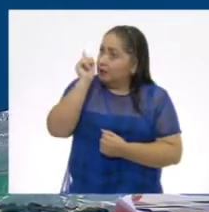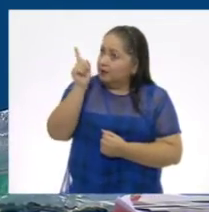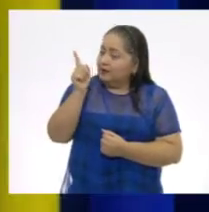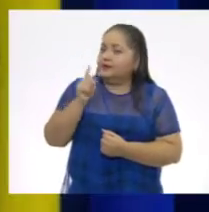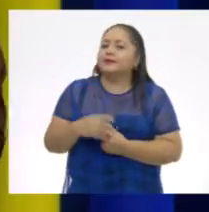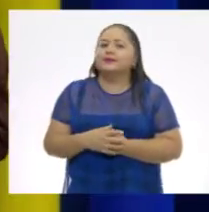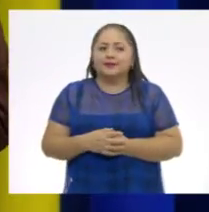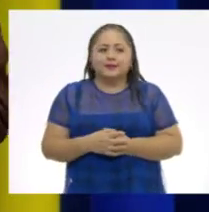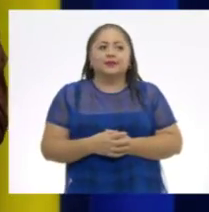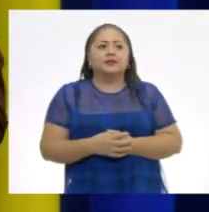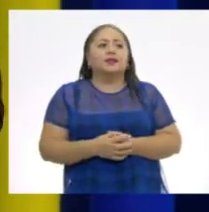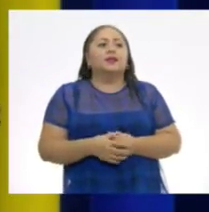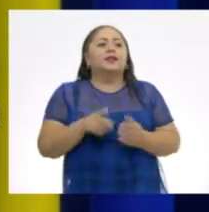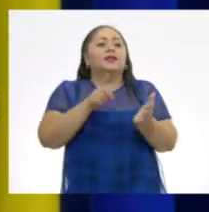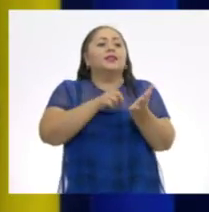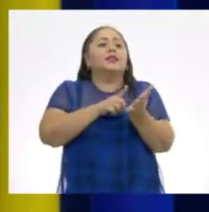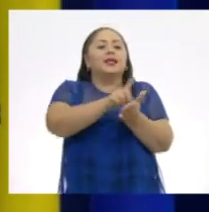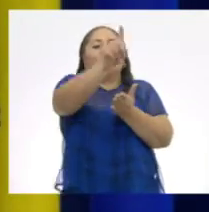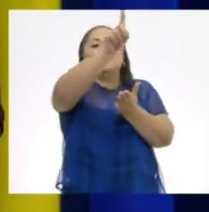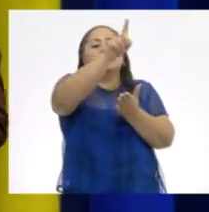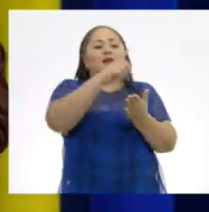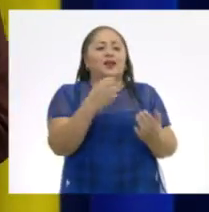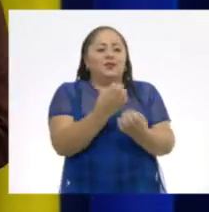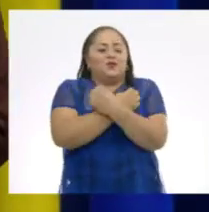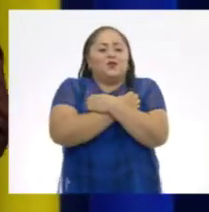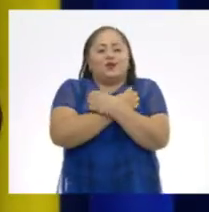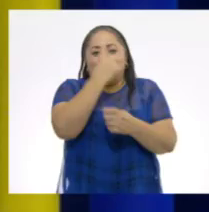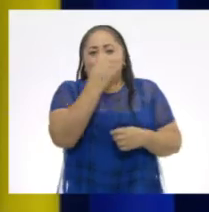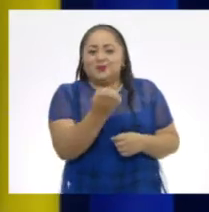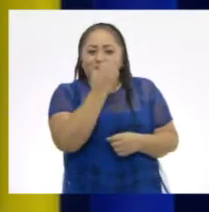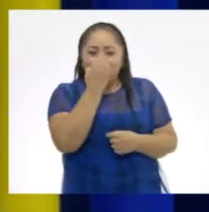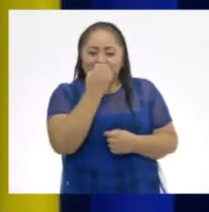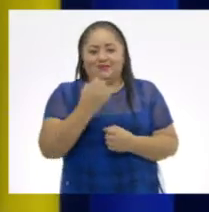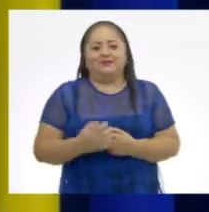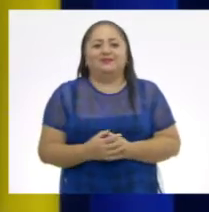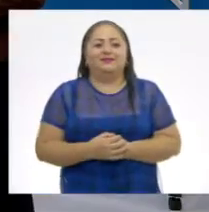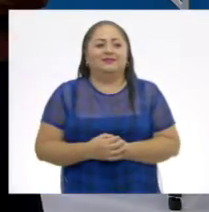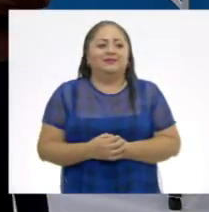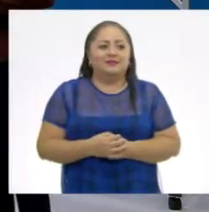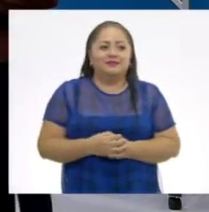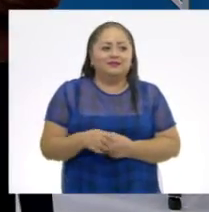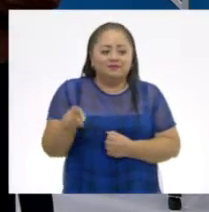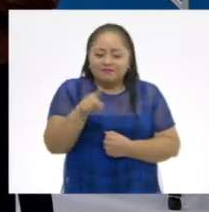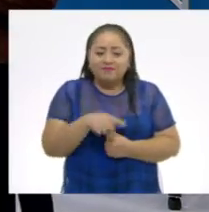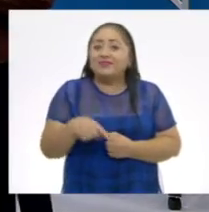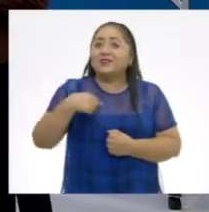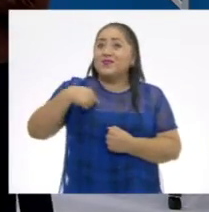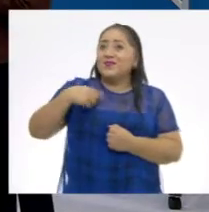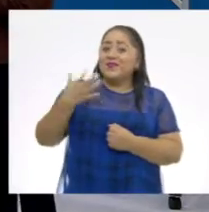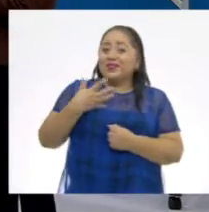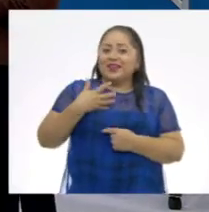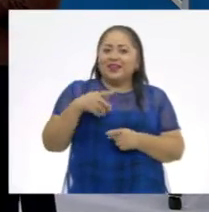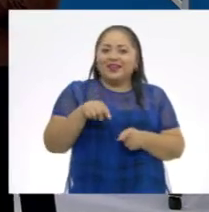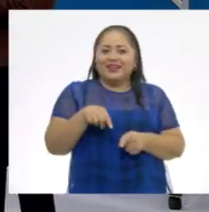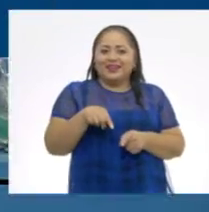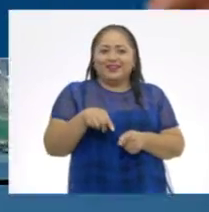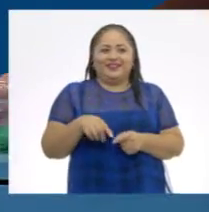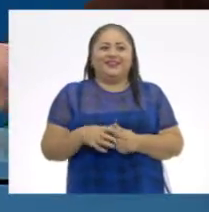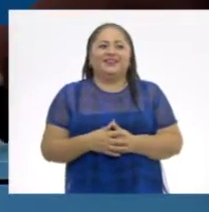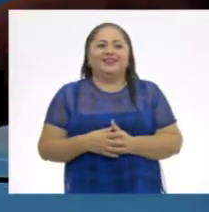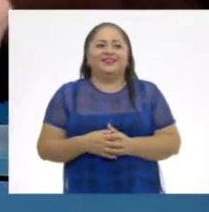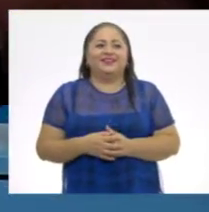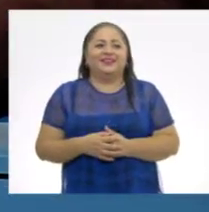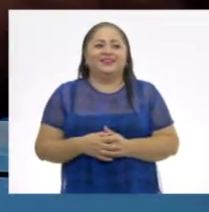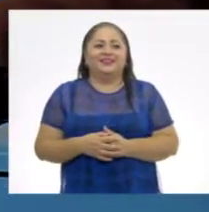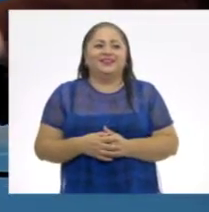¡Claro! Muy bien. Bien. Derecho a la educación. Derecho a la educación. educación. ¡Ay, yo la tengo! ¡Yo la tengo! ¿Ah,